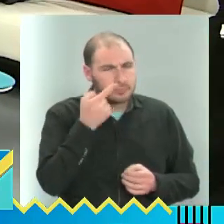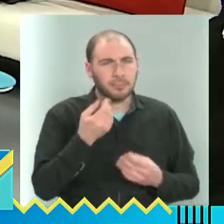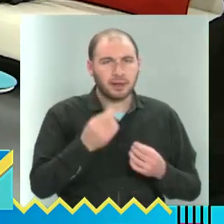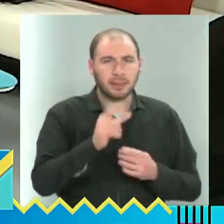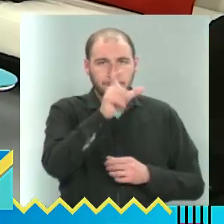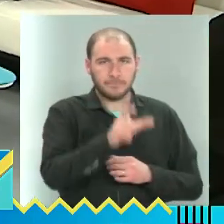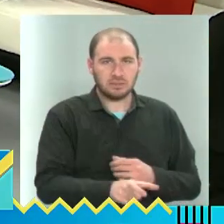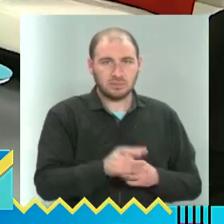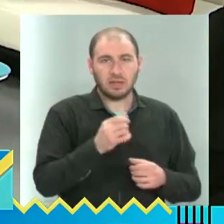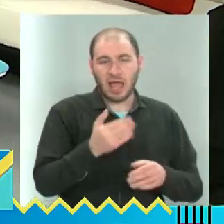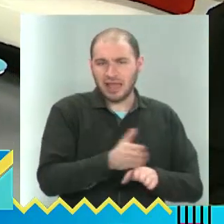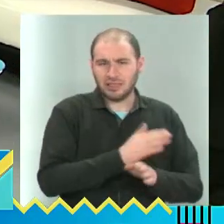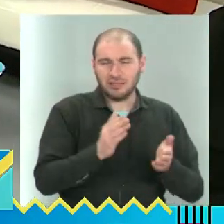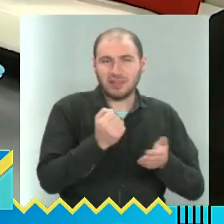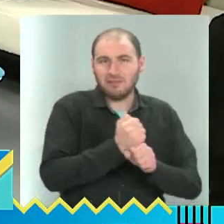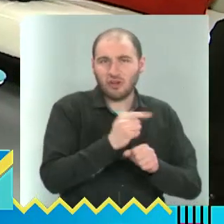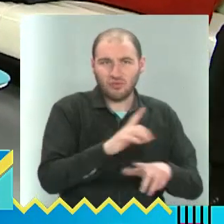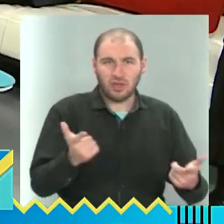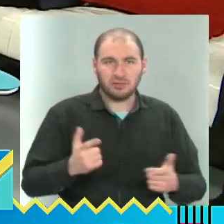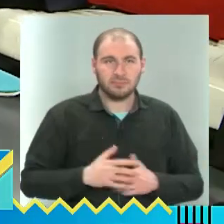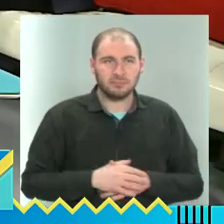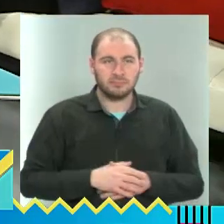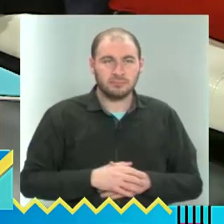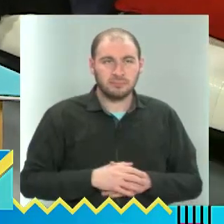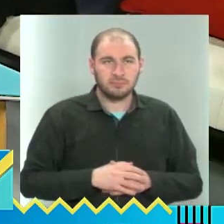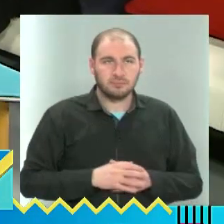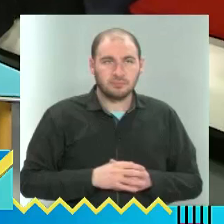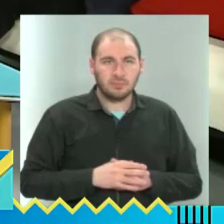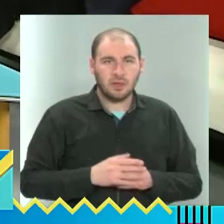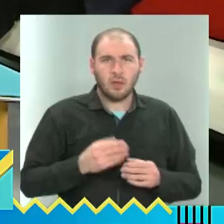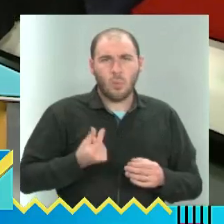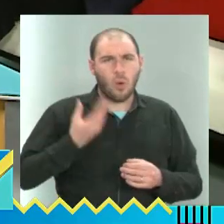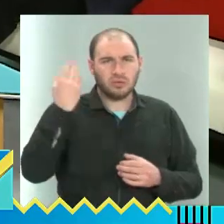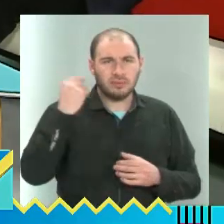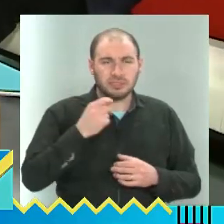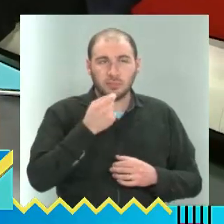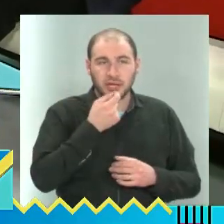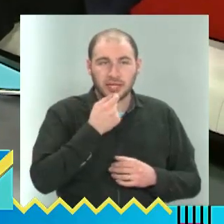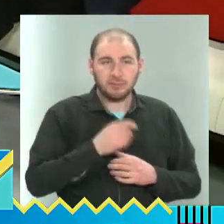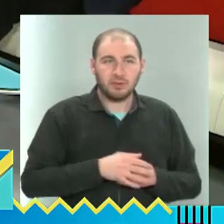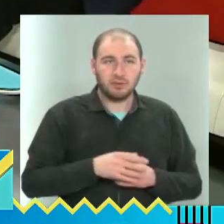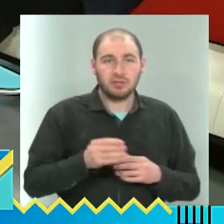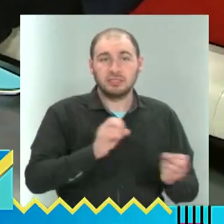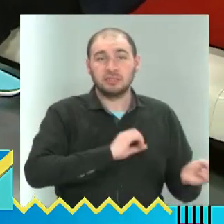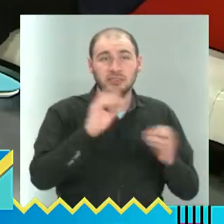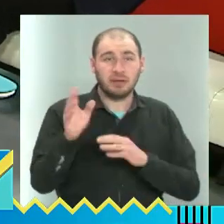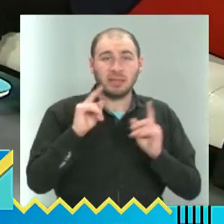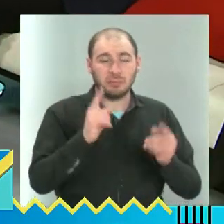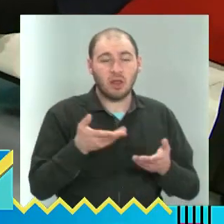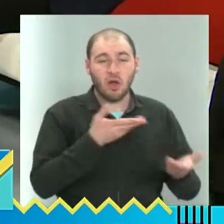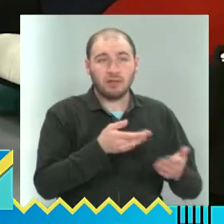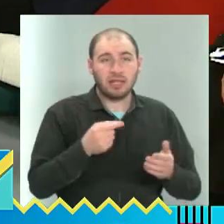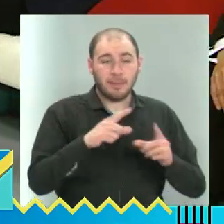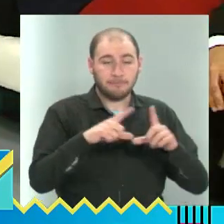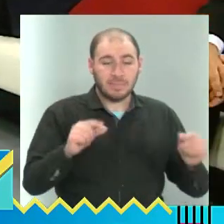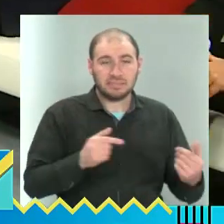una persona que no tiene antecedentes. En muchas ocasiones cuando aparece el traslado, aparece la oferta de pagar